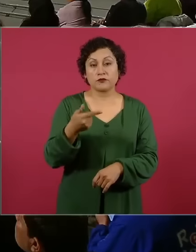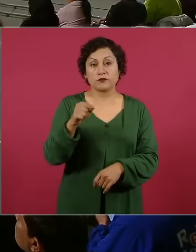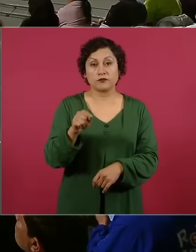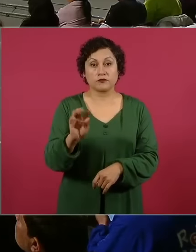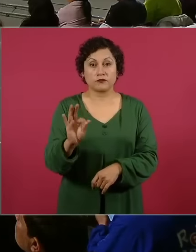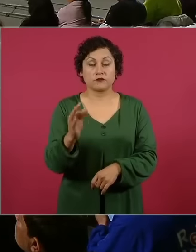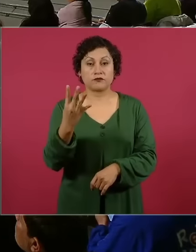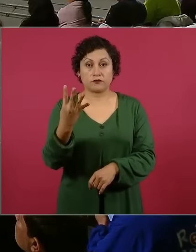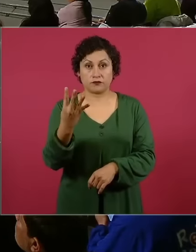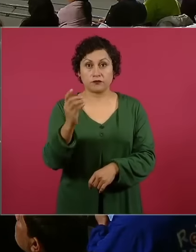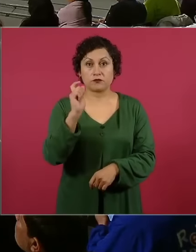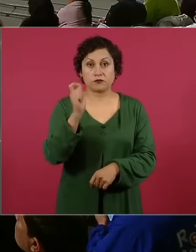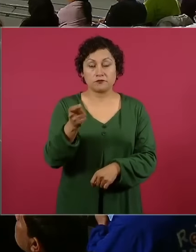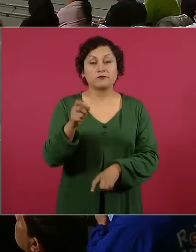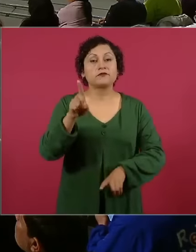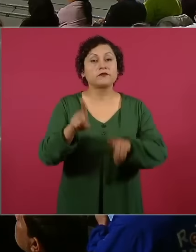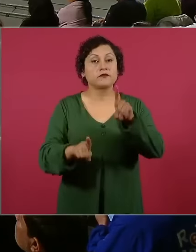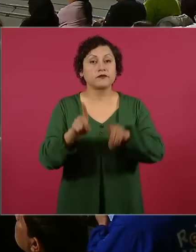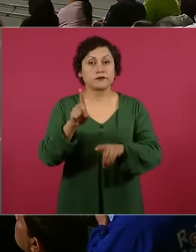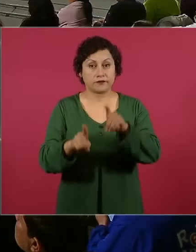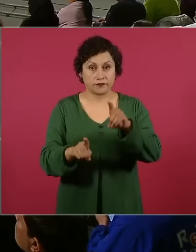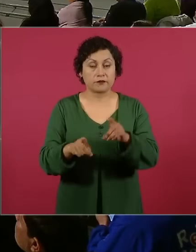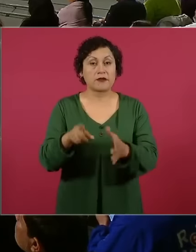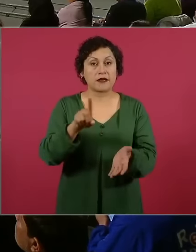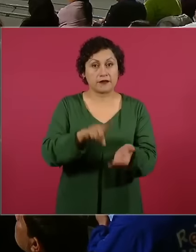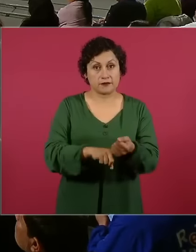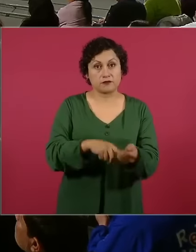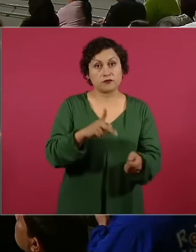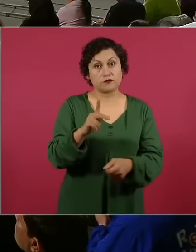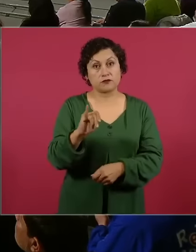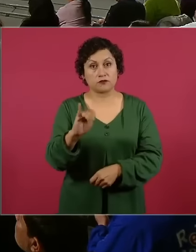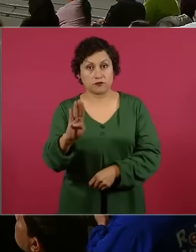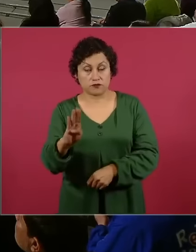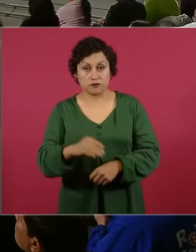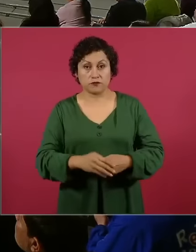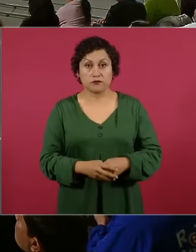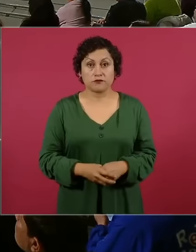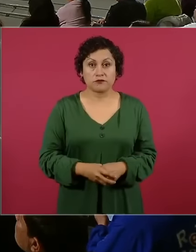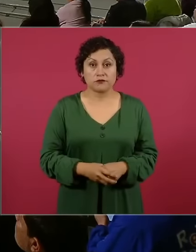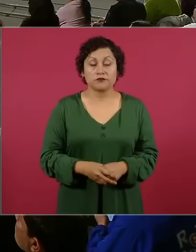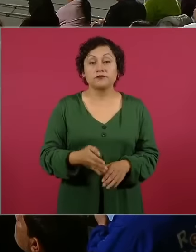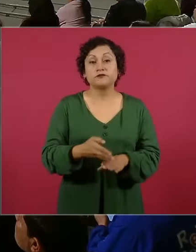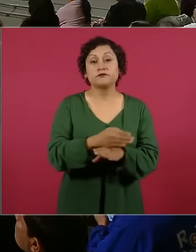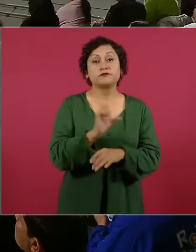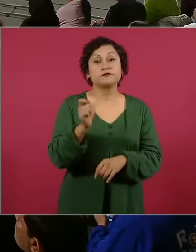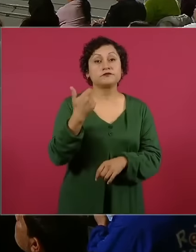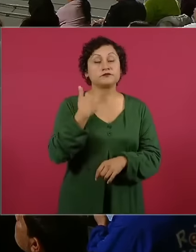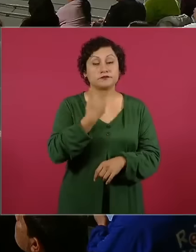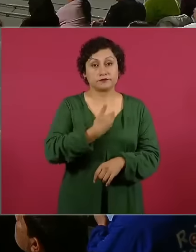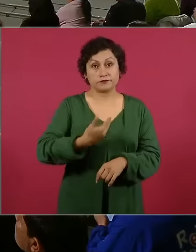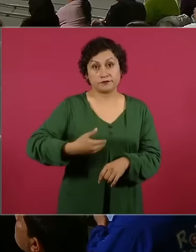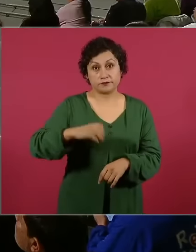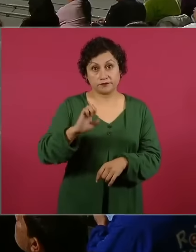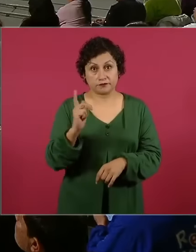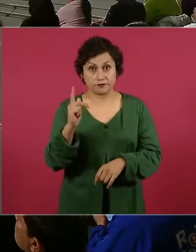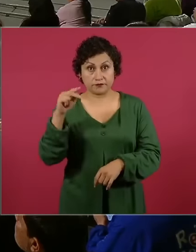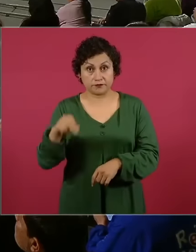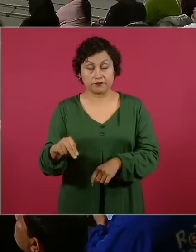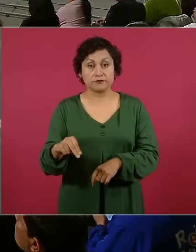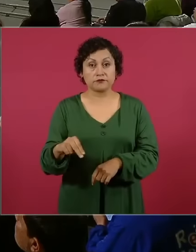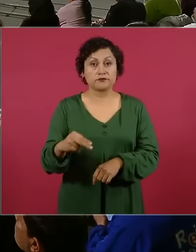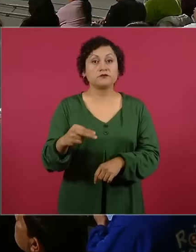de acuerdo al Producto Interno Bruto. Con el licenciado Peña Nieto, 8.01.